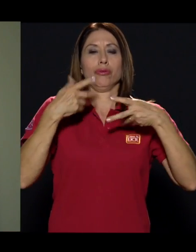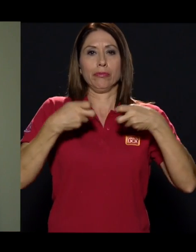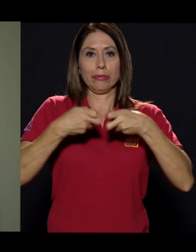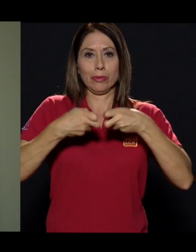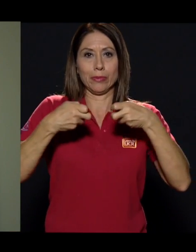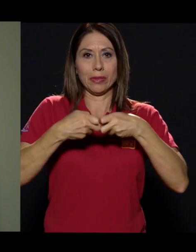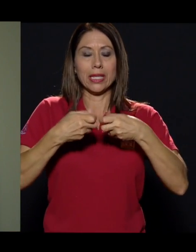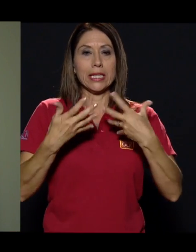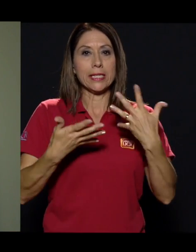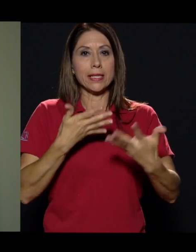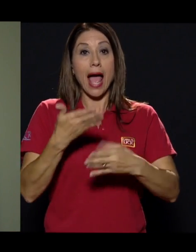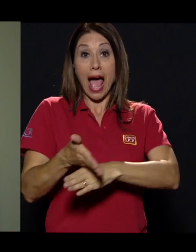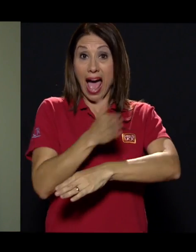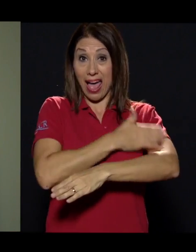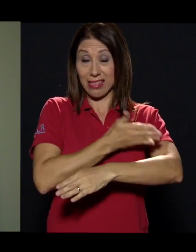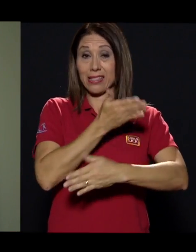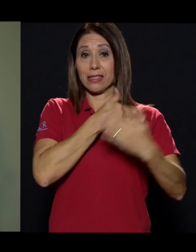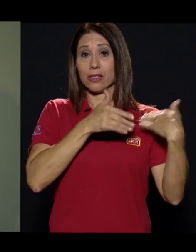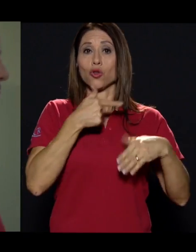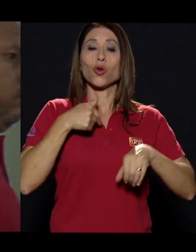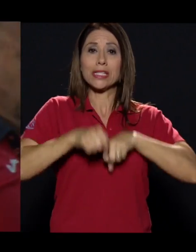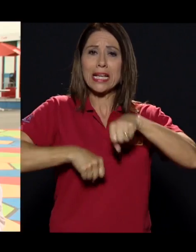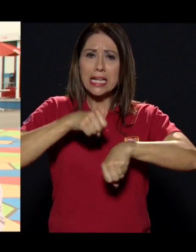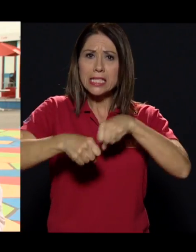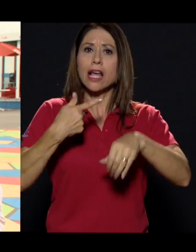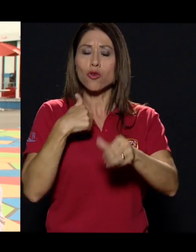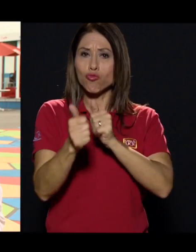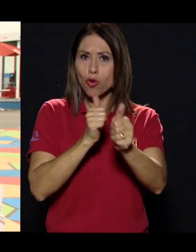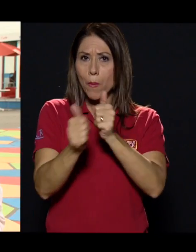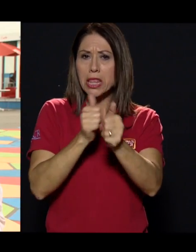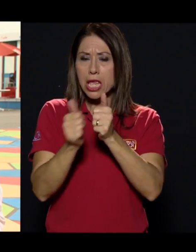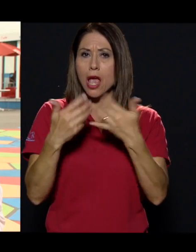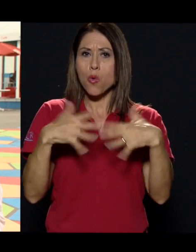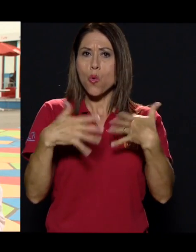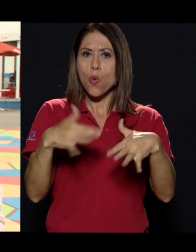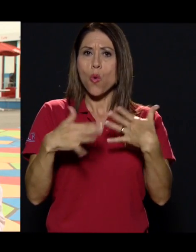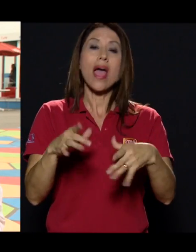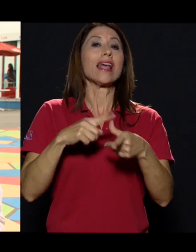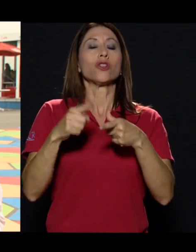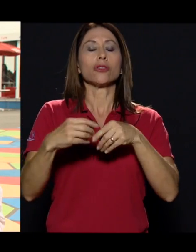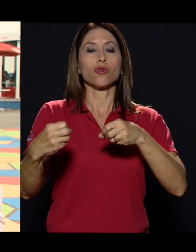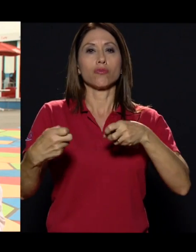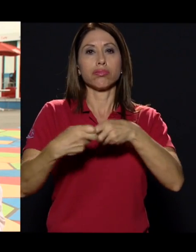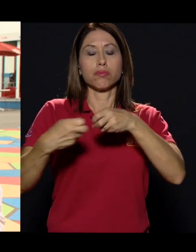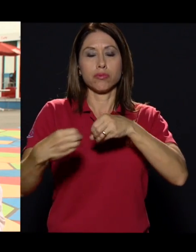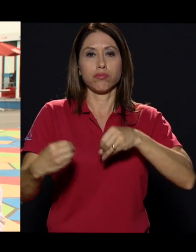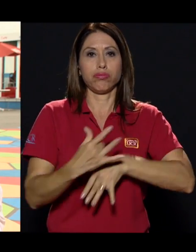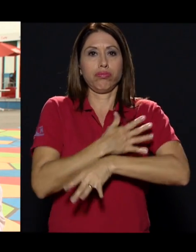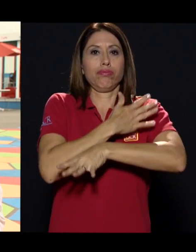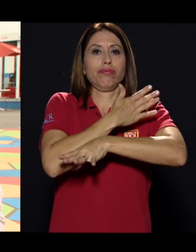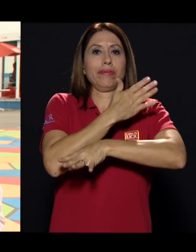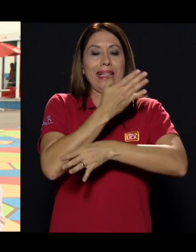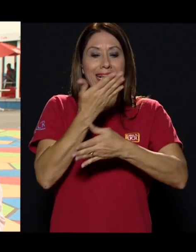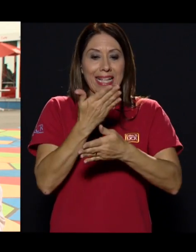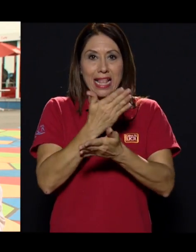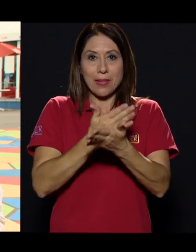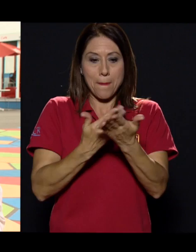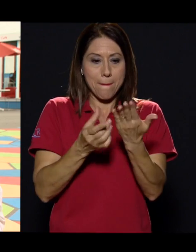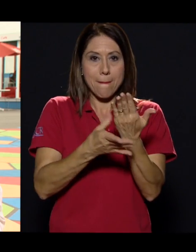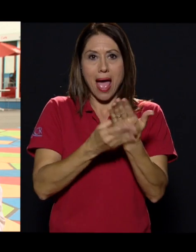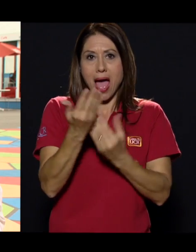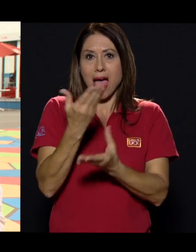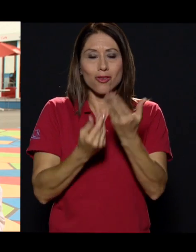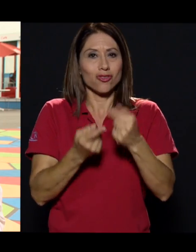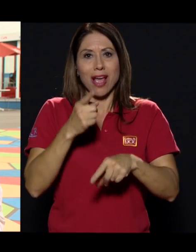eso pues era ciclista, competía y todo. Y tengo un accidente y pierdo mis 2 manos. De ahí